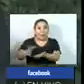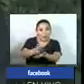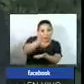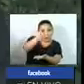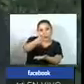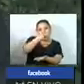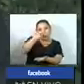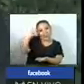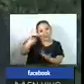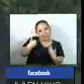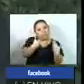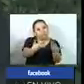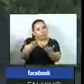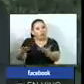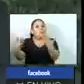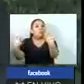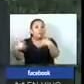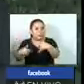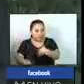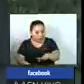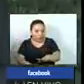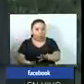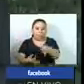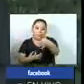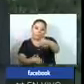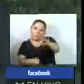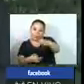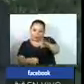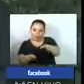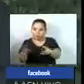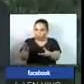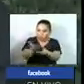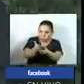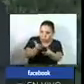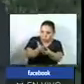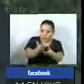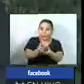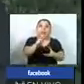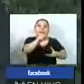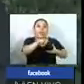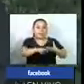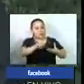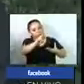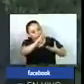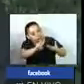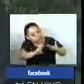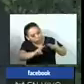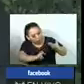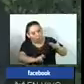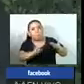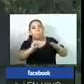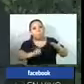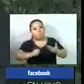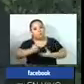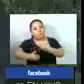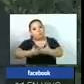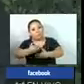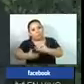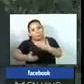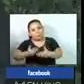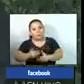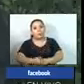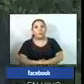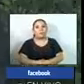alimentarias hemos recibido alguna documentación que nos está permitiendo ir haciendo algunos procedimientos de